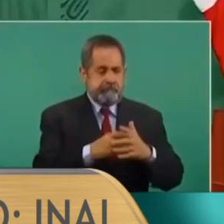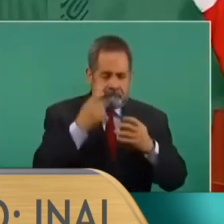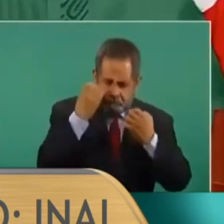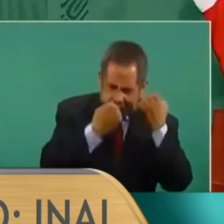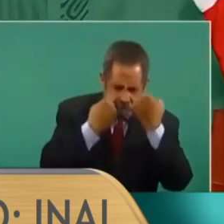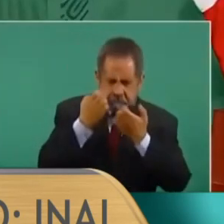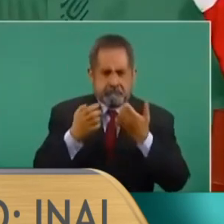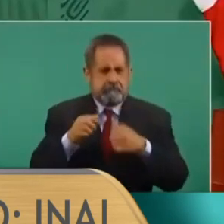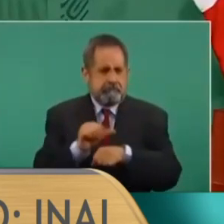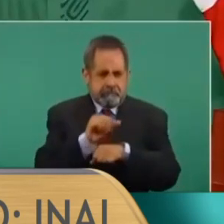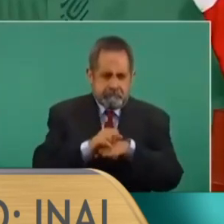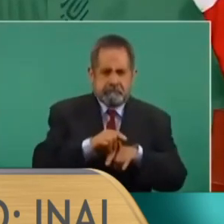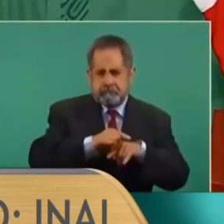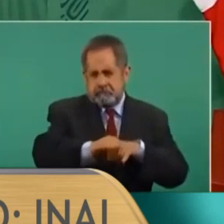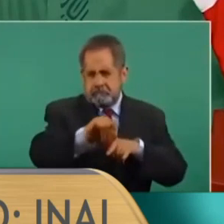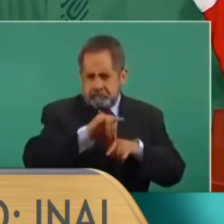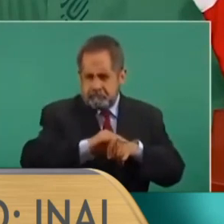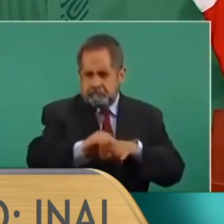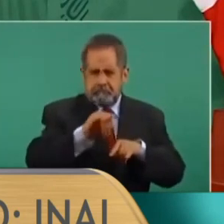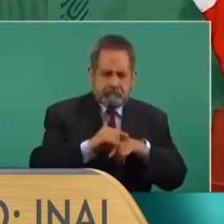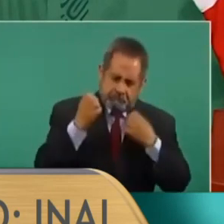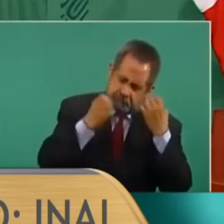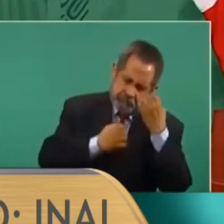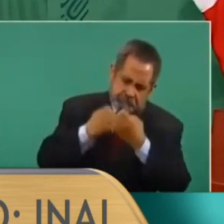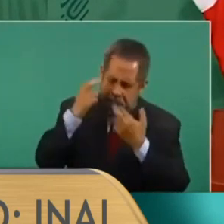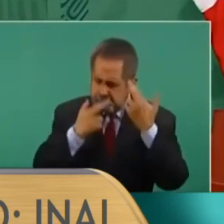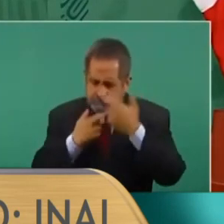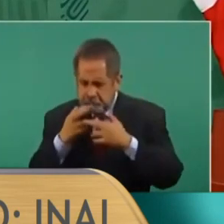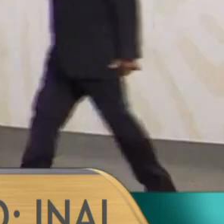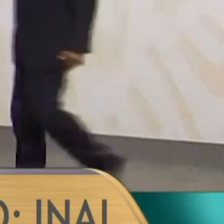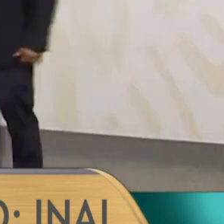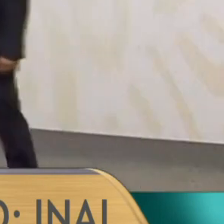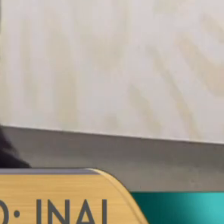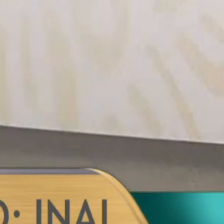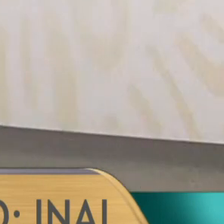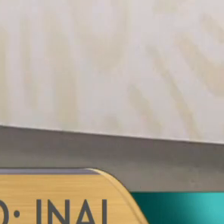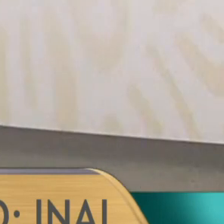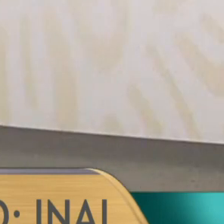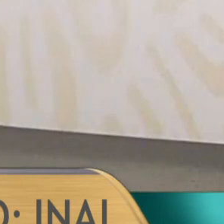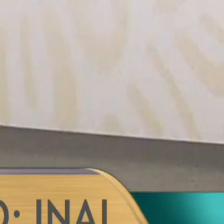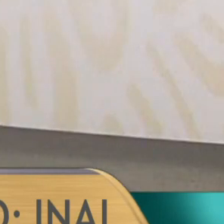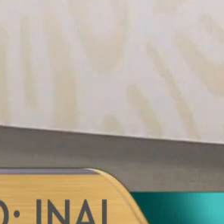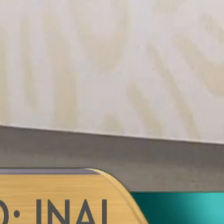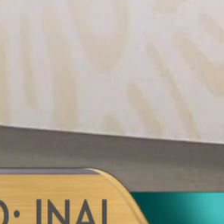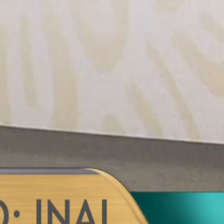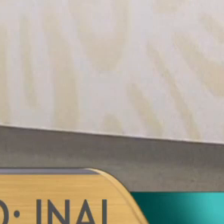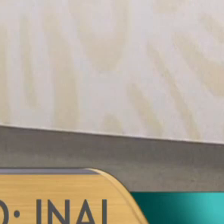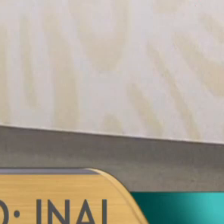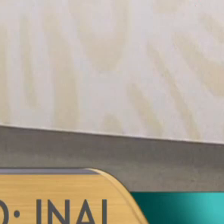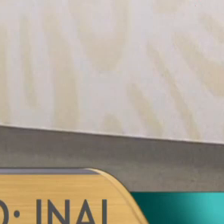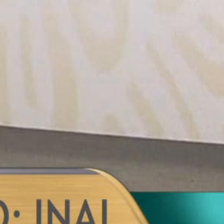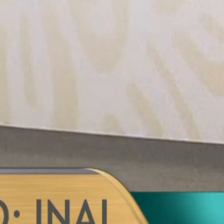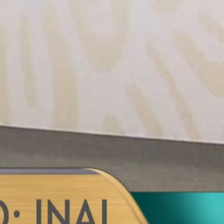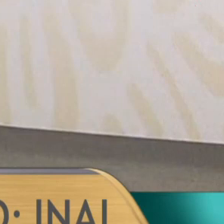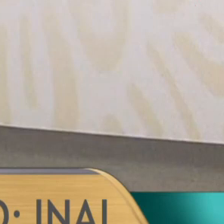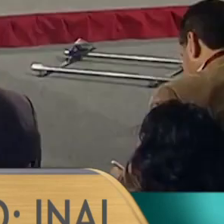a la Sedena de incumplir con el plazo para presentar un informe sobre este hackeo masivo de documentos y de información